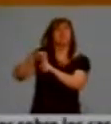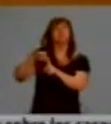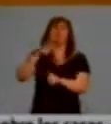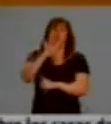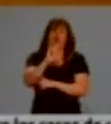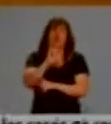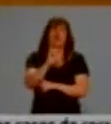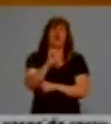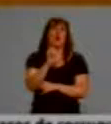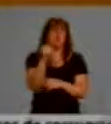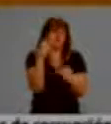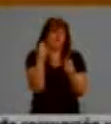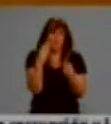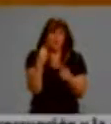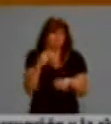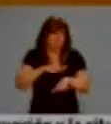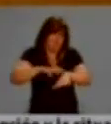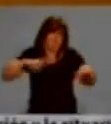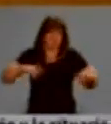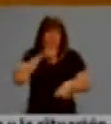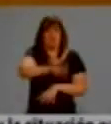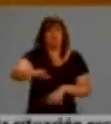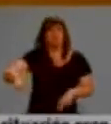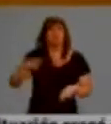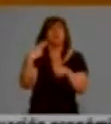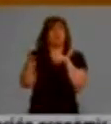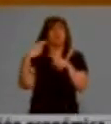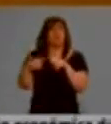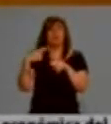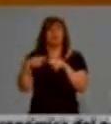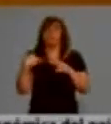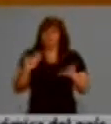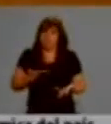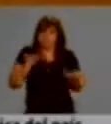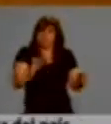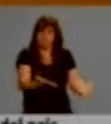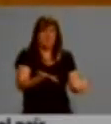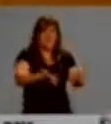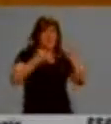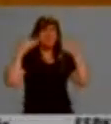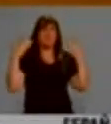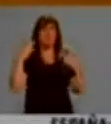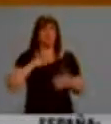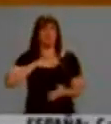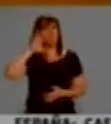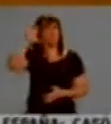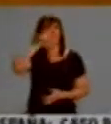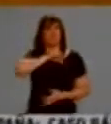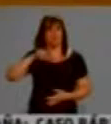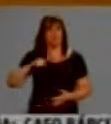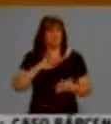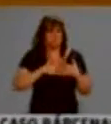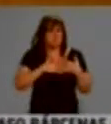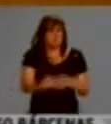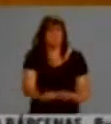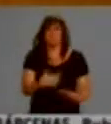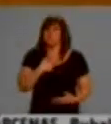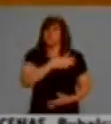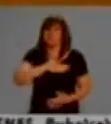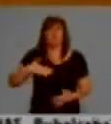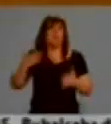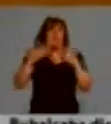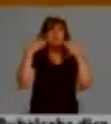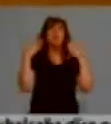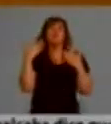hay cantidad, la inmensa mayoría de políticos que sirven ejemplarmente a su comunidad y lo hacen con voluntad de servicio. Es